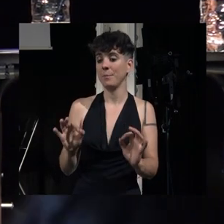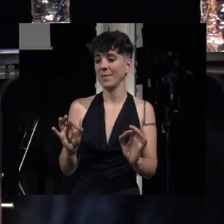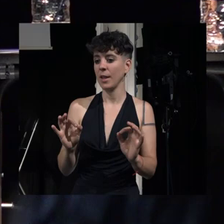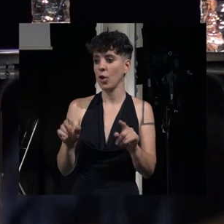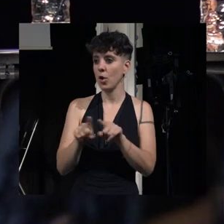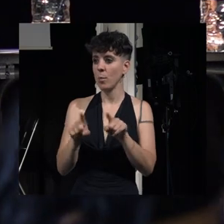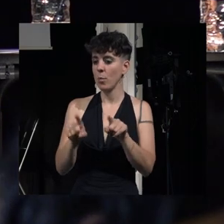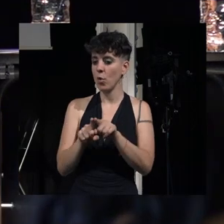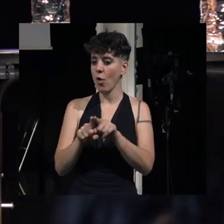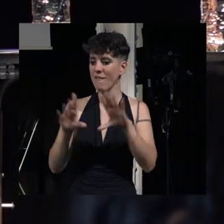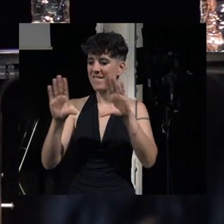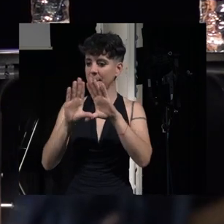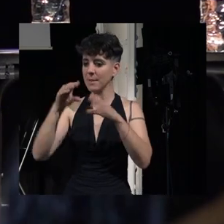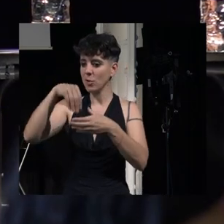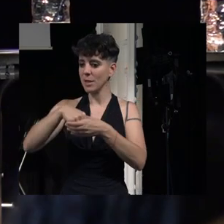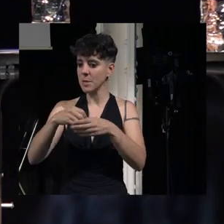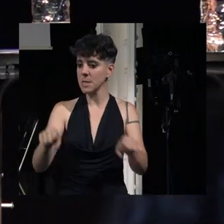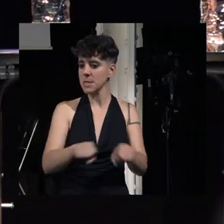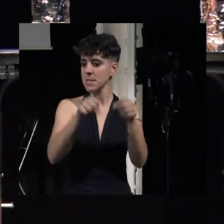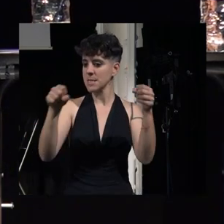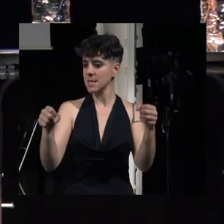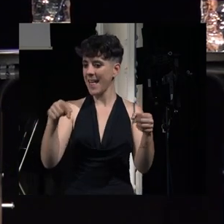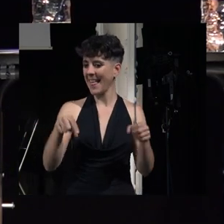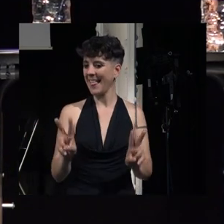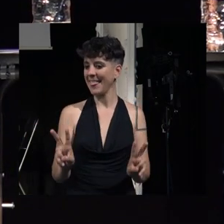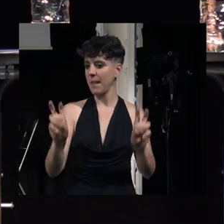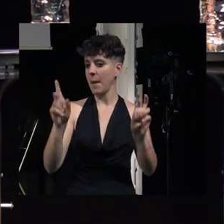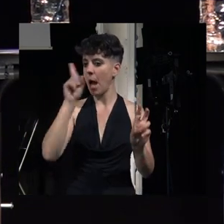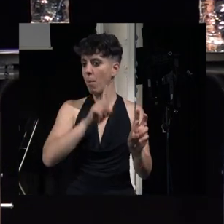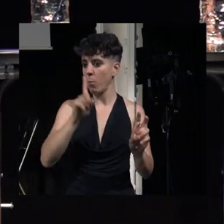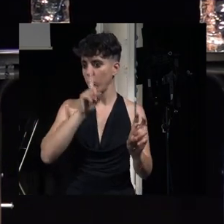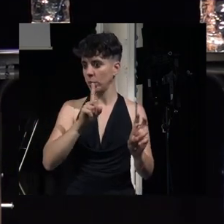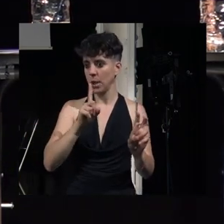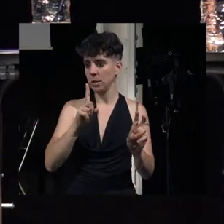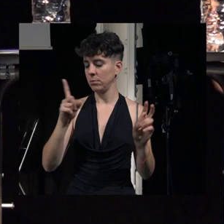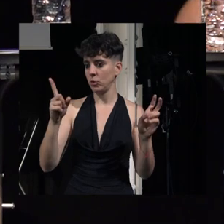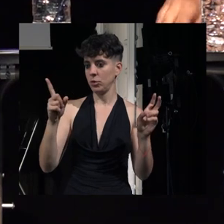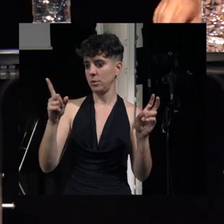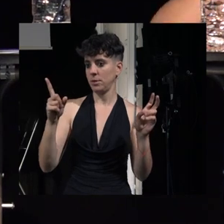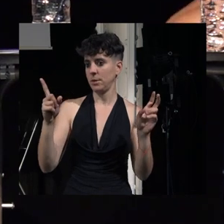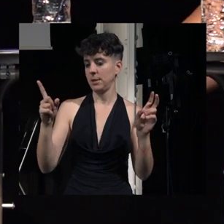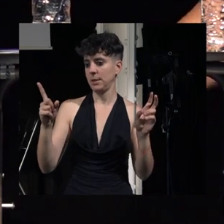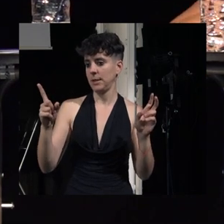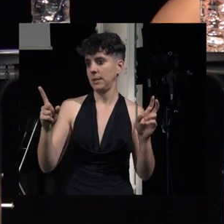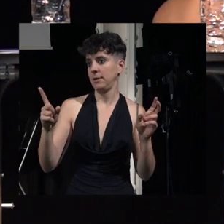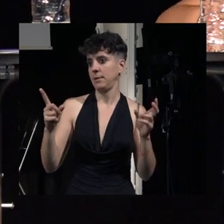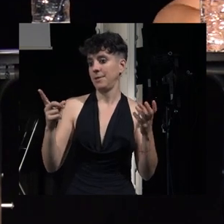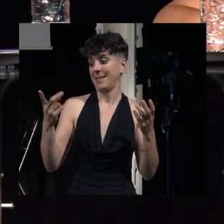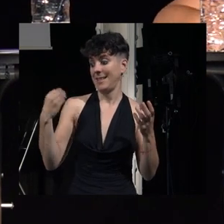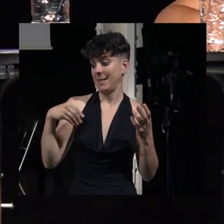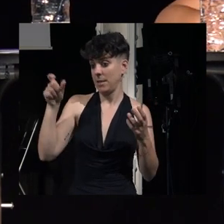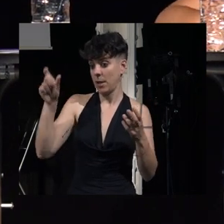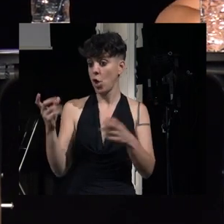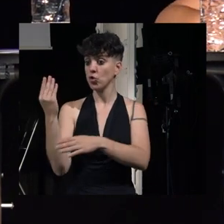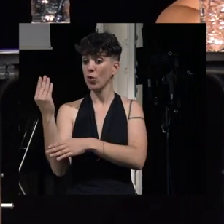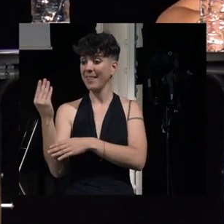esa gran fisura dentro del feminismo que suponen las putas, es decir, que supone... un sujeto que utiliza su cuerpo